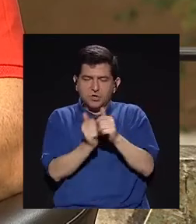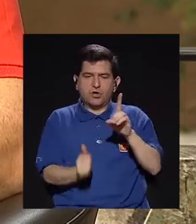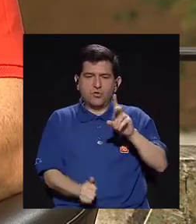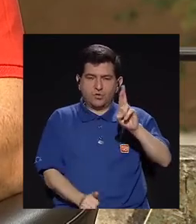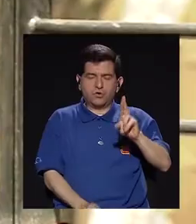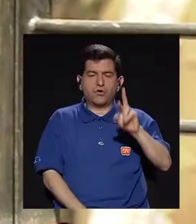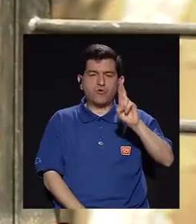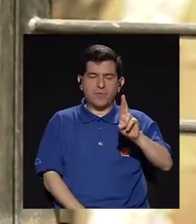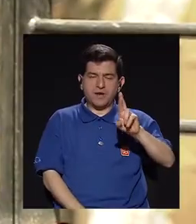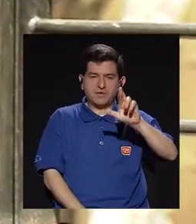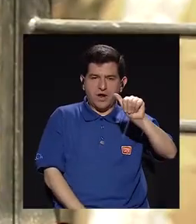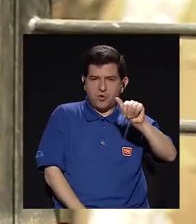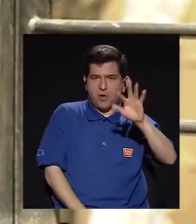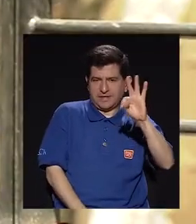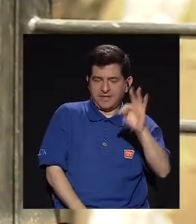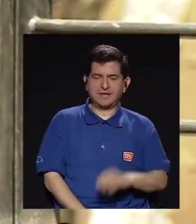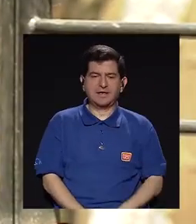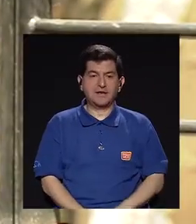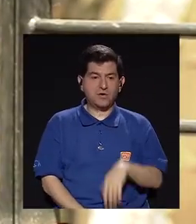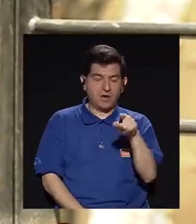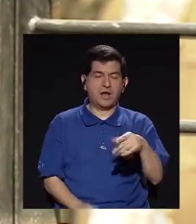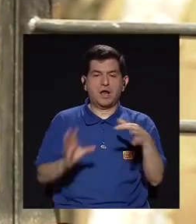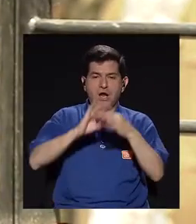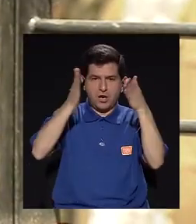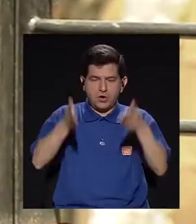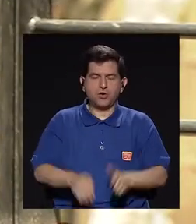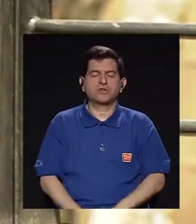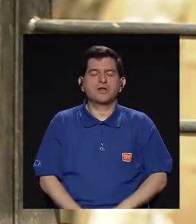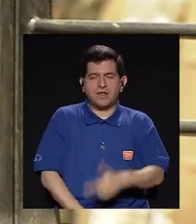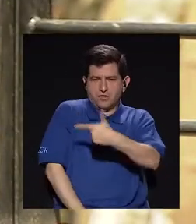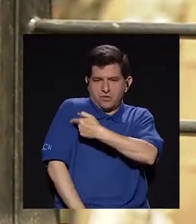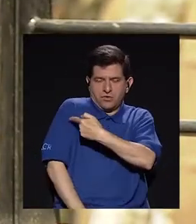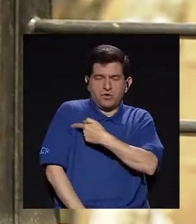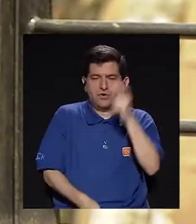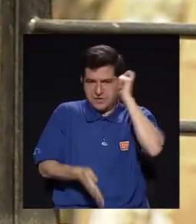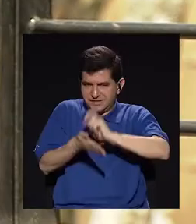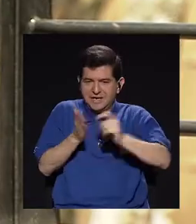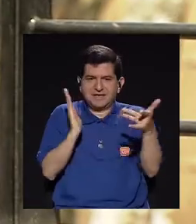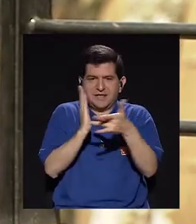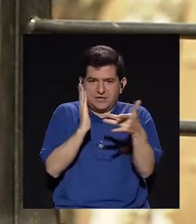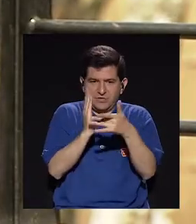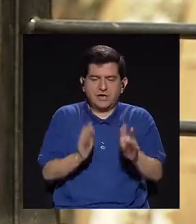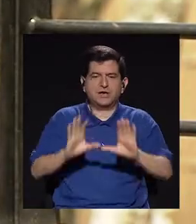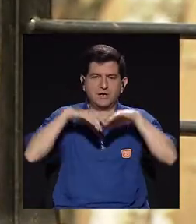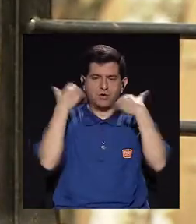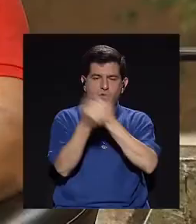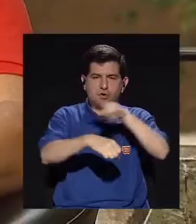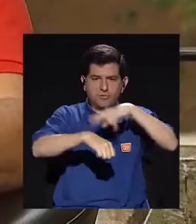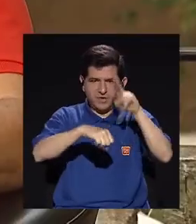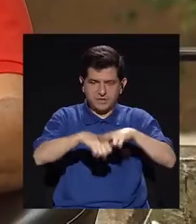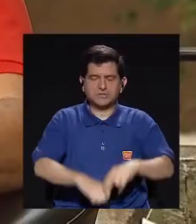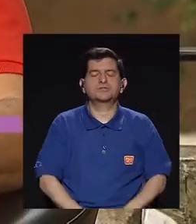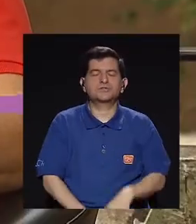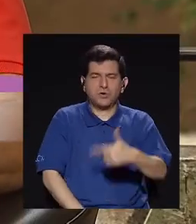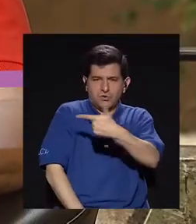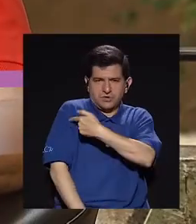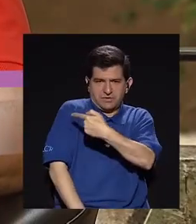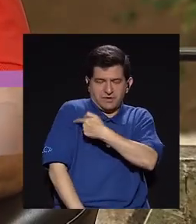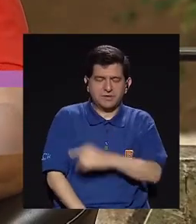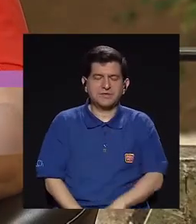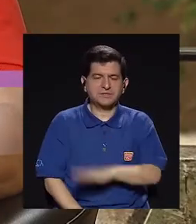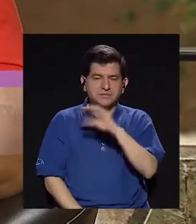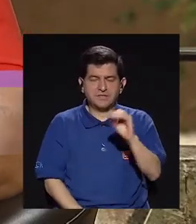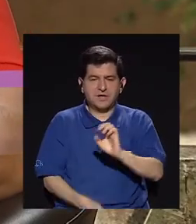acompaña el doctor Roberto Arroba Tijerino, quien es coordinador de inmunizaciones y secretario técnico de la Comisión Nacional de Vacunación